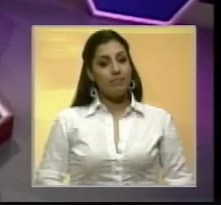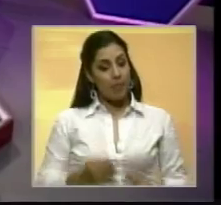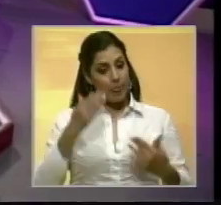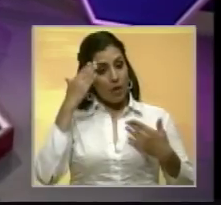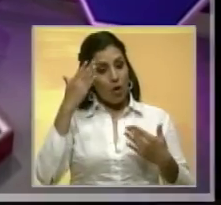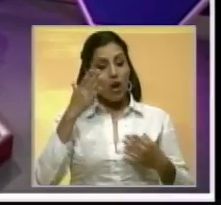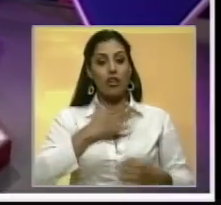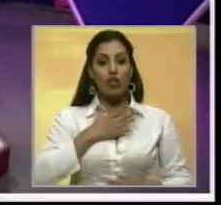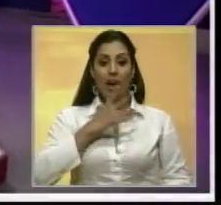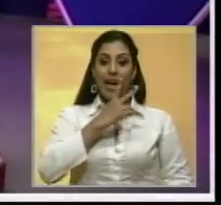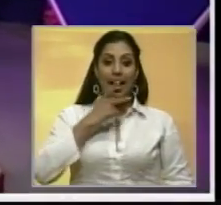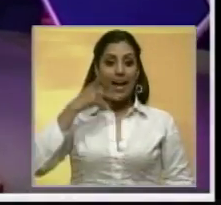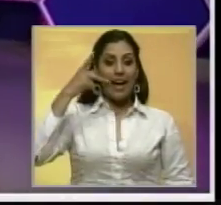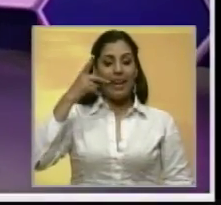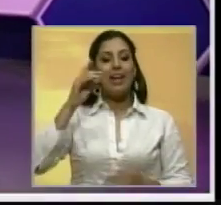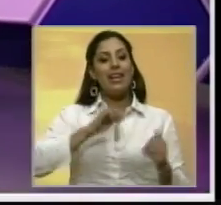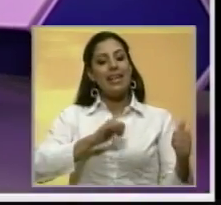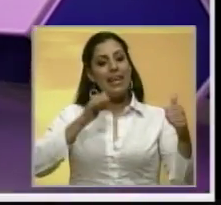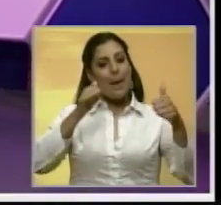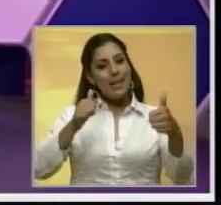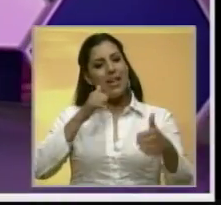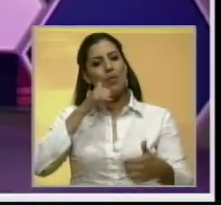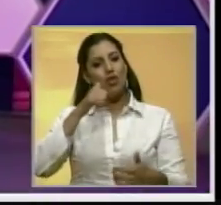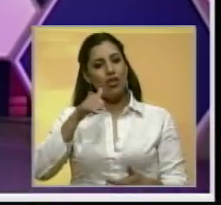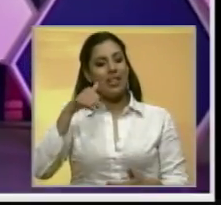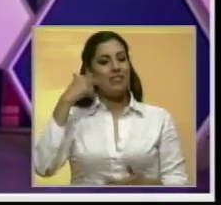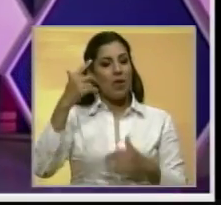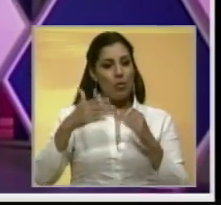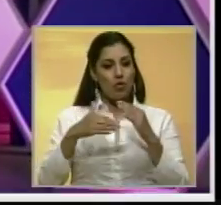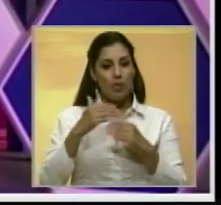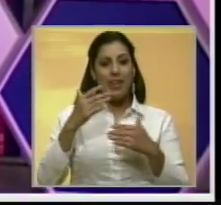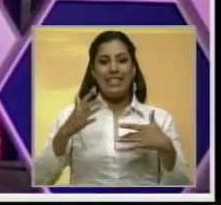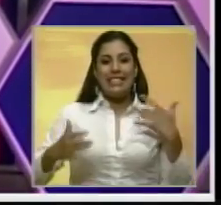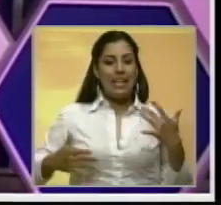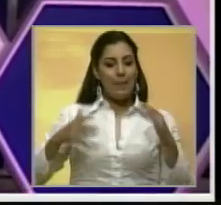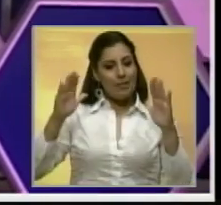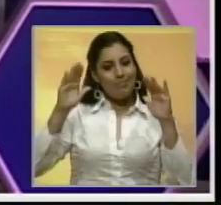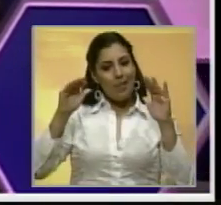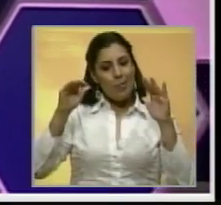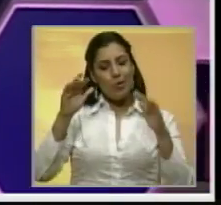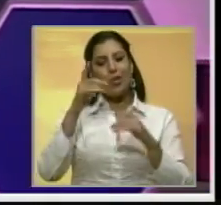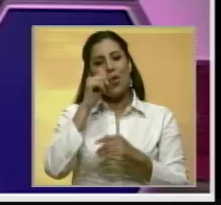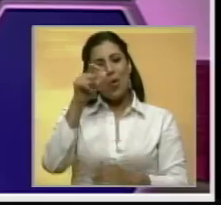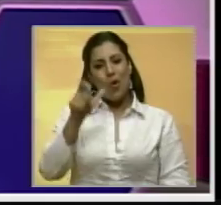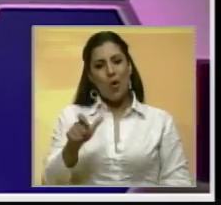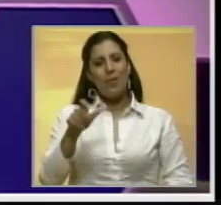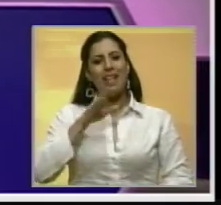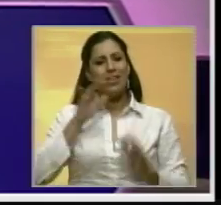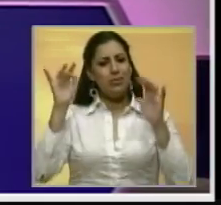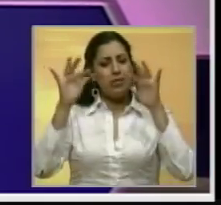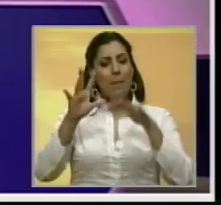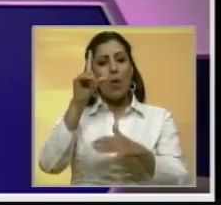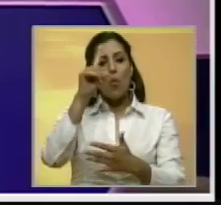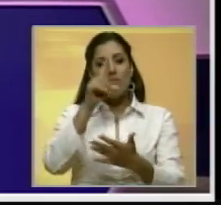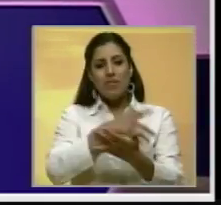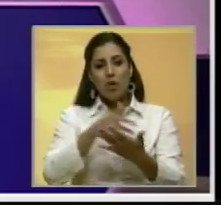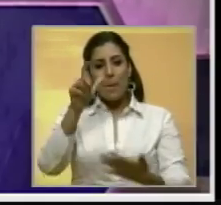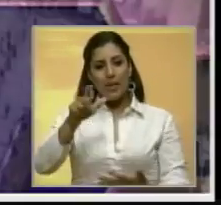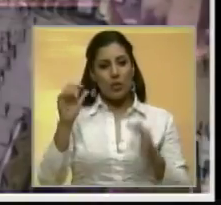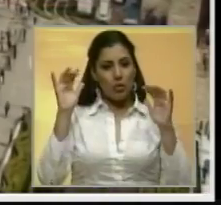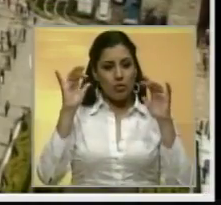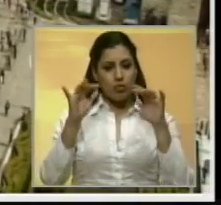Hola, ¿qué tal amigos? Yo soy Carilis Cuadros y comenzamos las noticias de estrenos y estrellas con la emotiva despedida de Juan Gabriel, que congregó más de 1 millón de